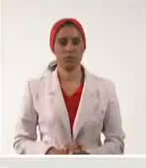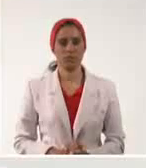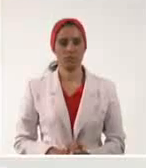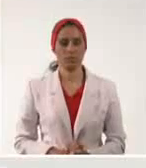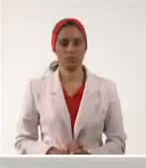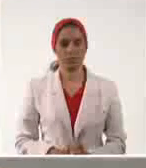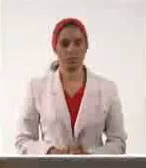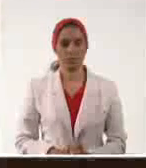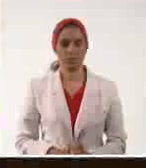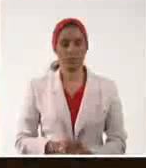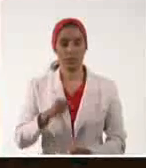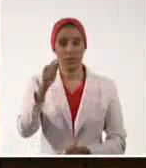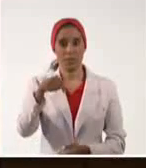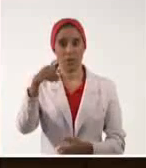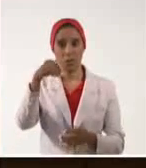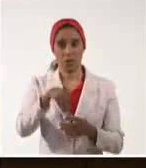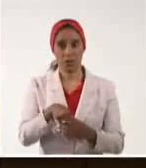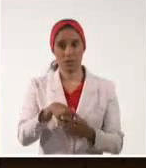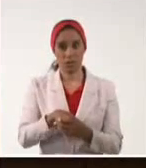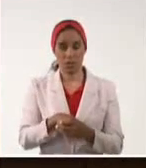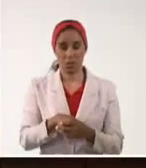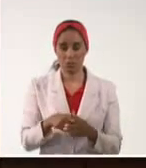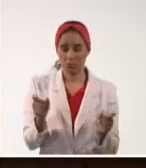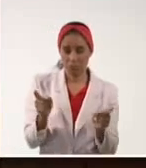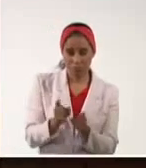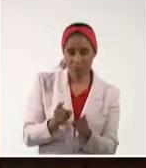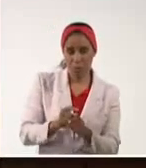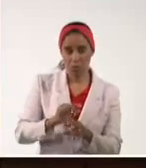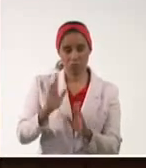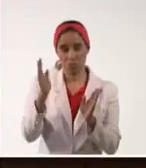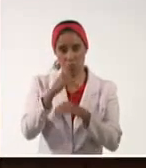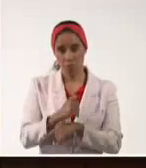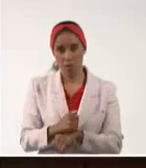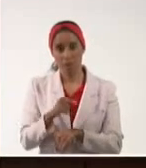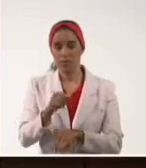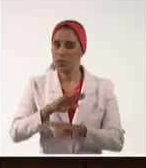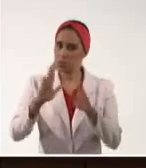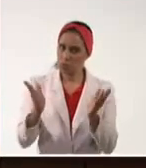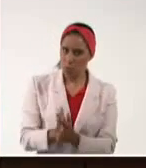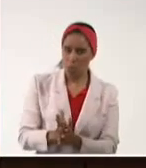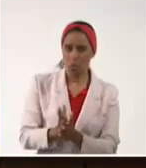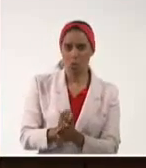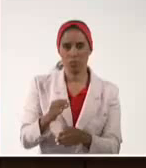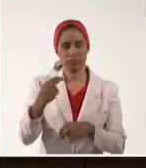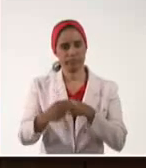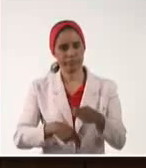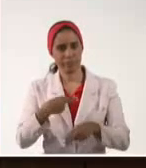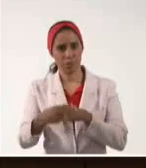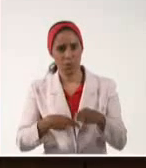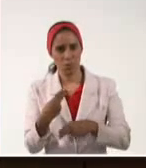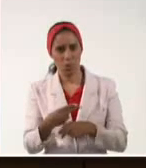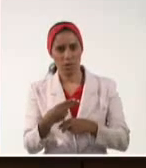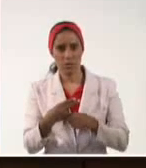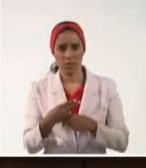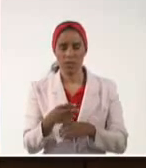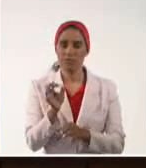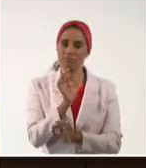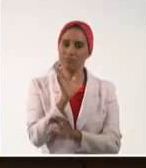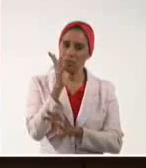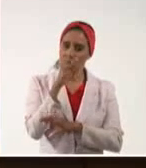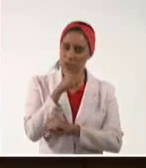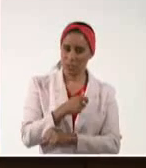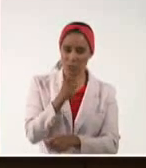para los que están aquí, que no son pocos, y para todos los que ejercieron o ejercen el hermoso oficio de